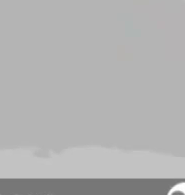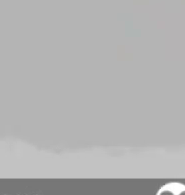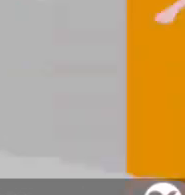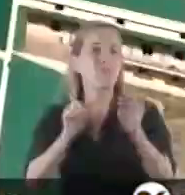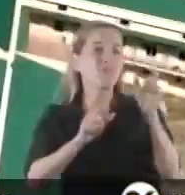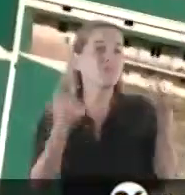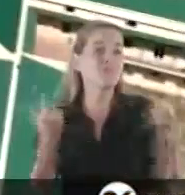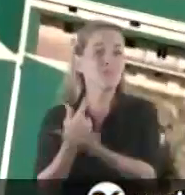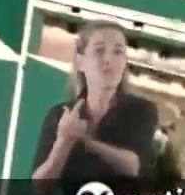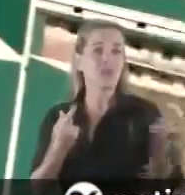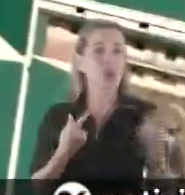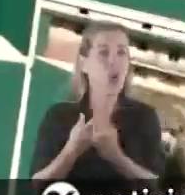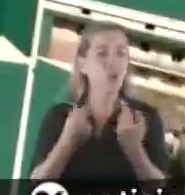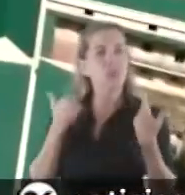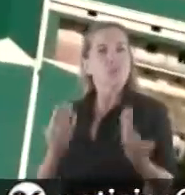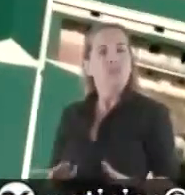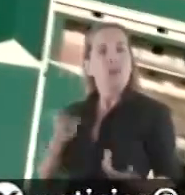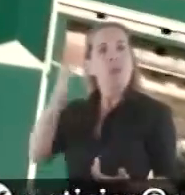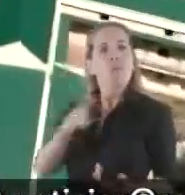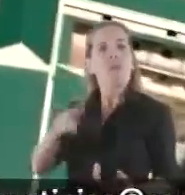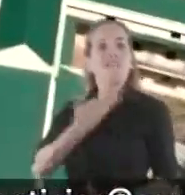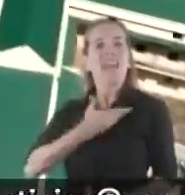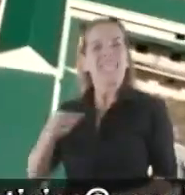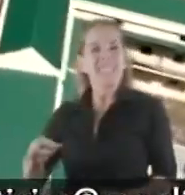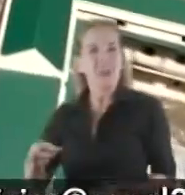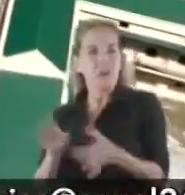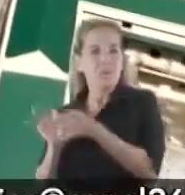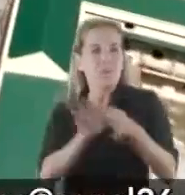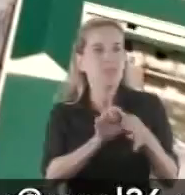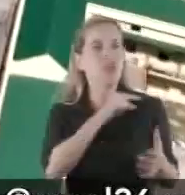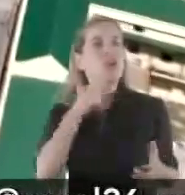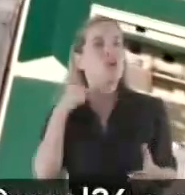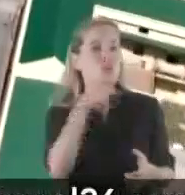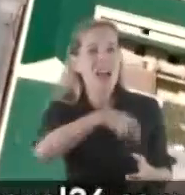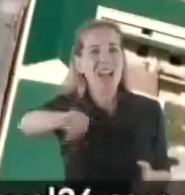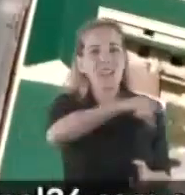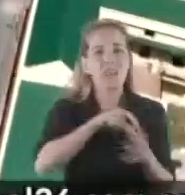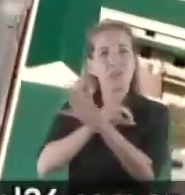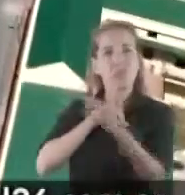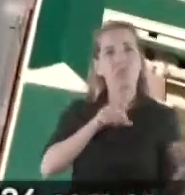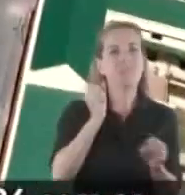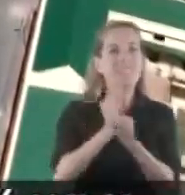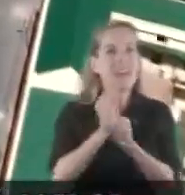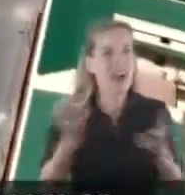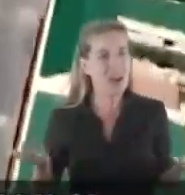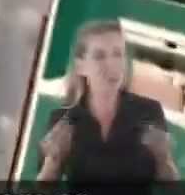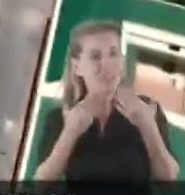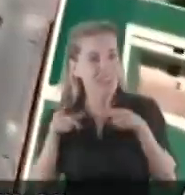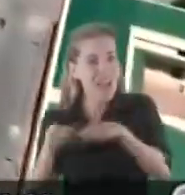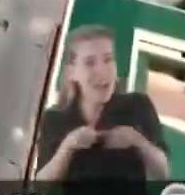Dijo que son ustedes. Prendió. Y ustedes fueron capaces de hacer cosas como estas, como los hogares de